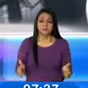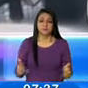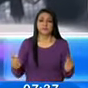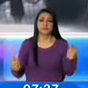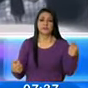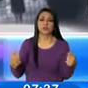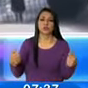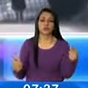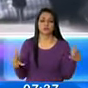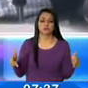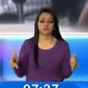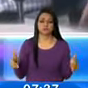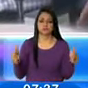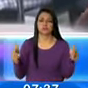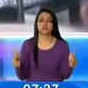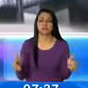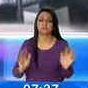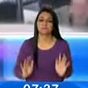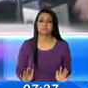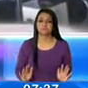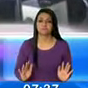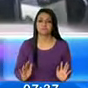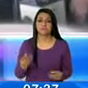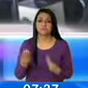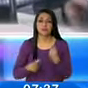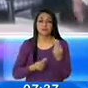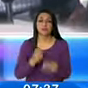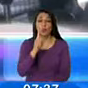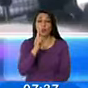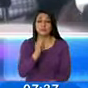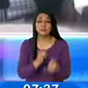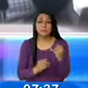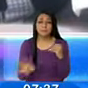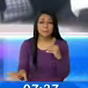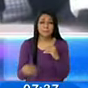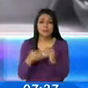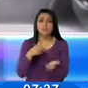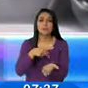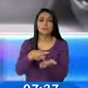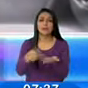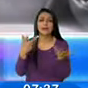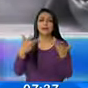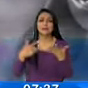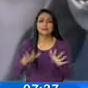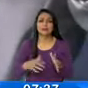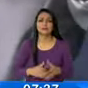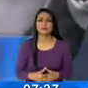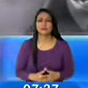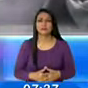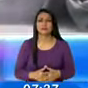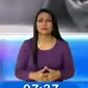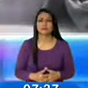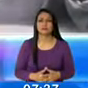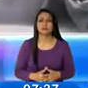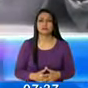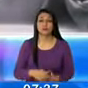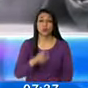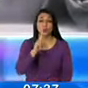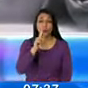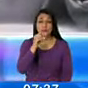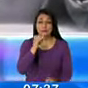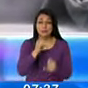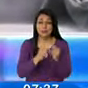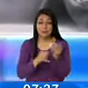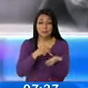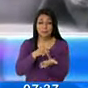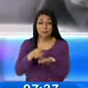vehículos. Nuestra función, ni un centavo más de lo que se pagaba. No vamos a cancelar un centavo más